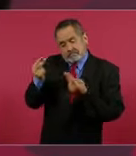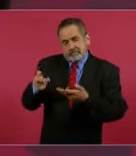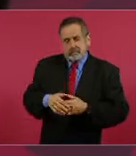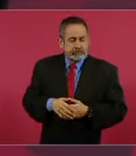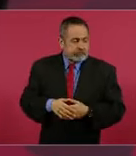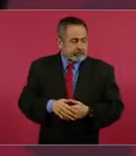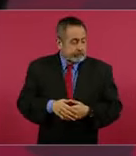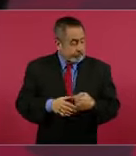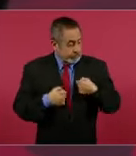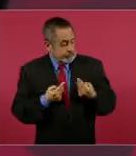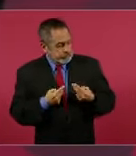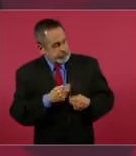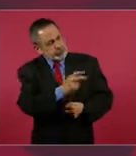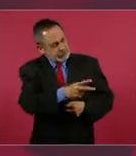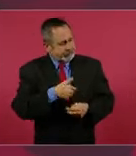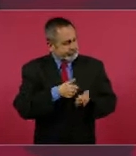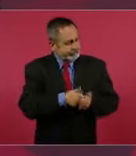era necesario que se quedara,